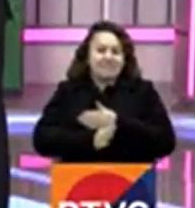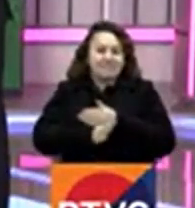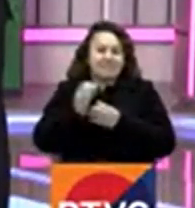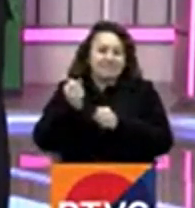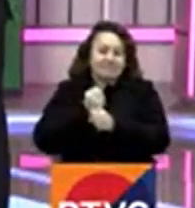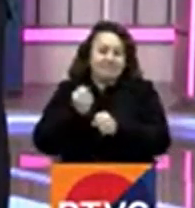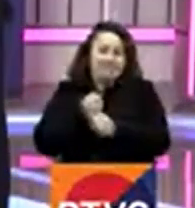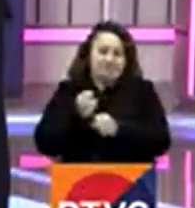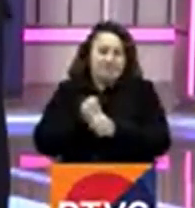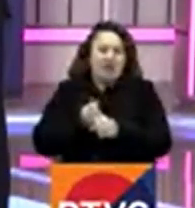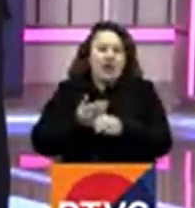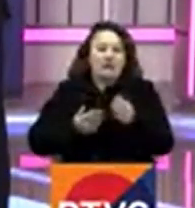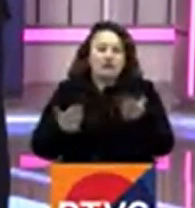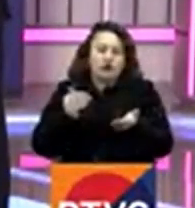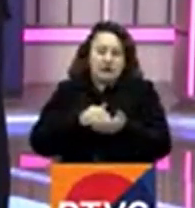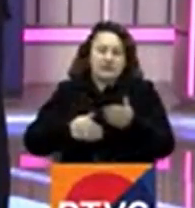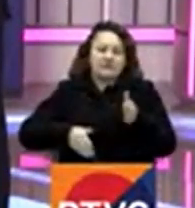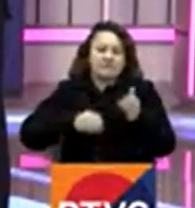afectado.